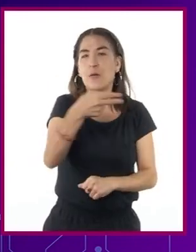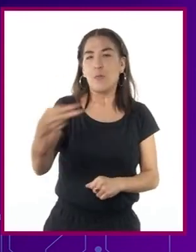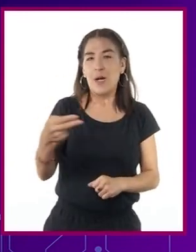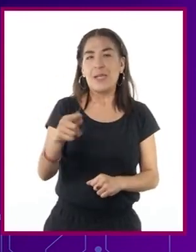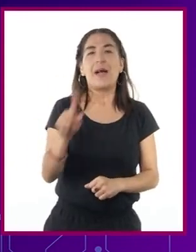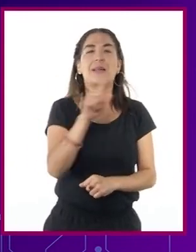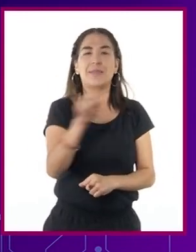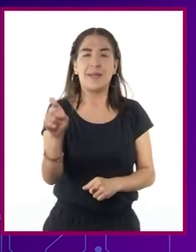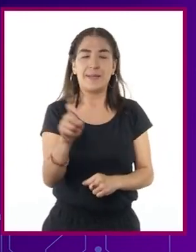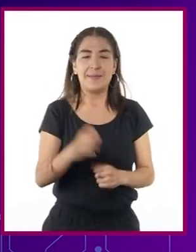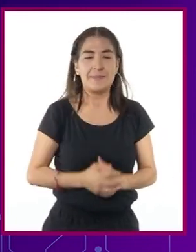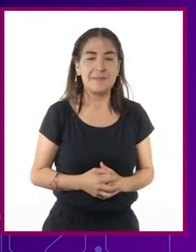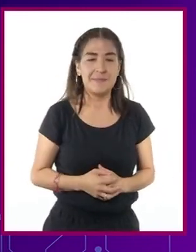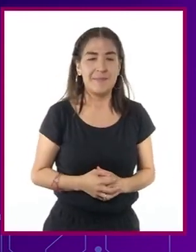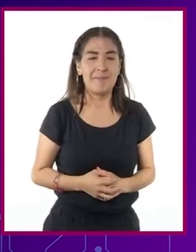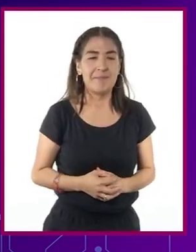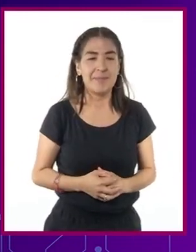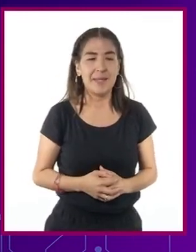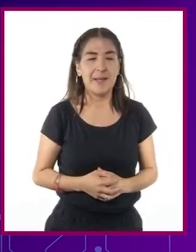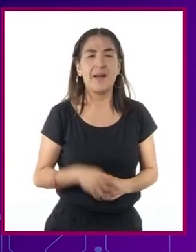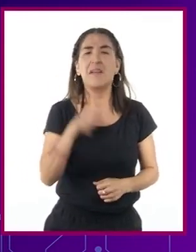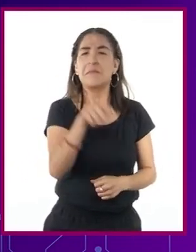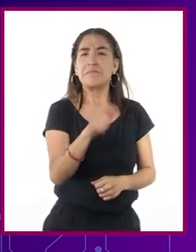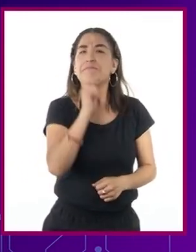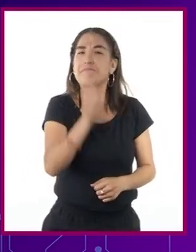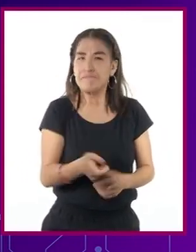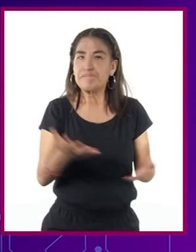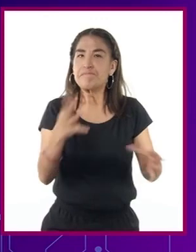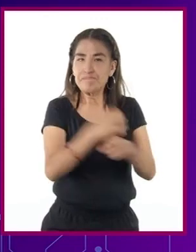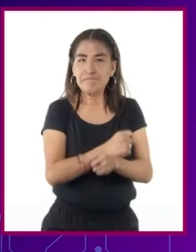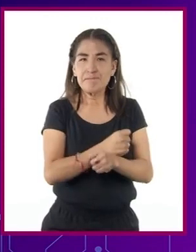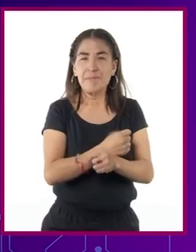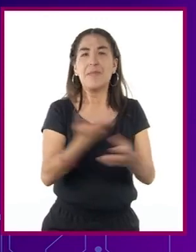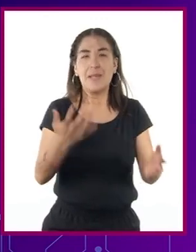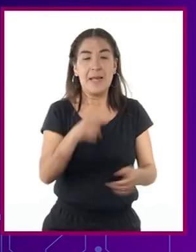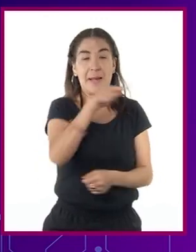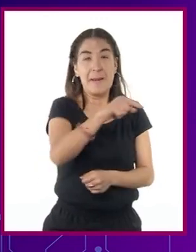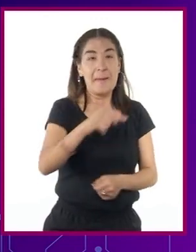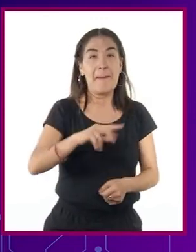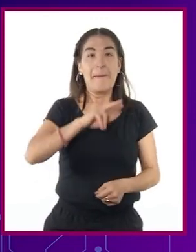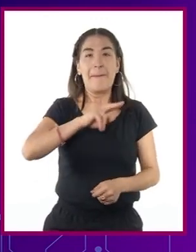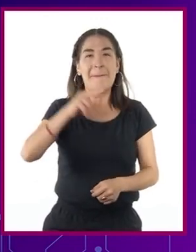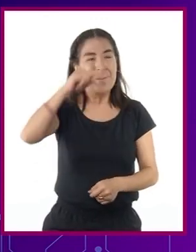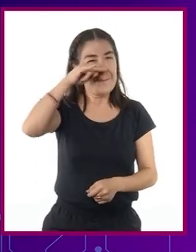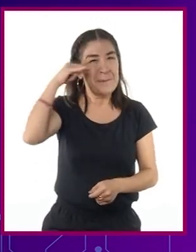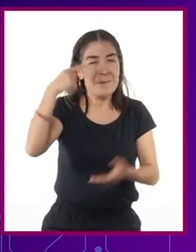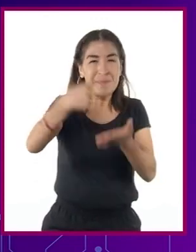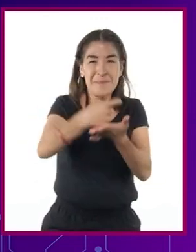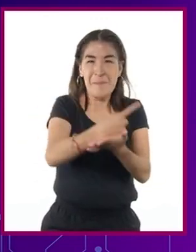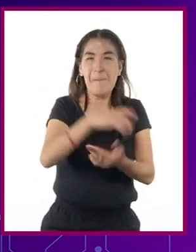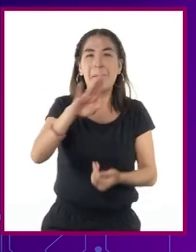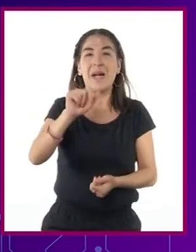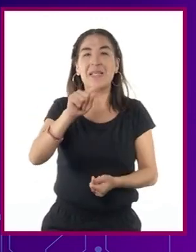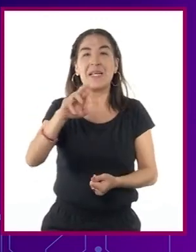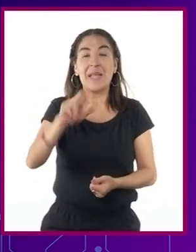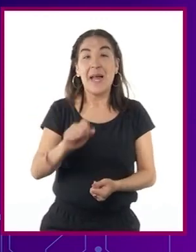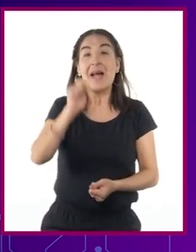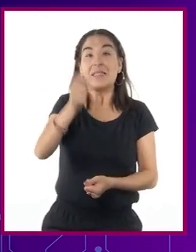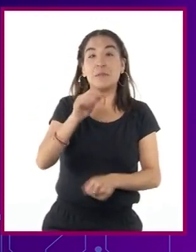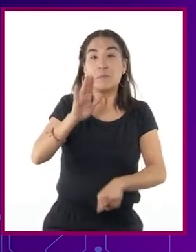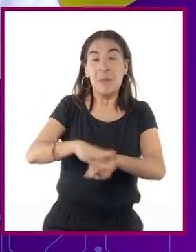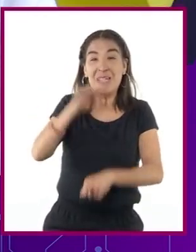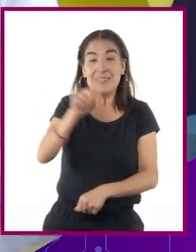igual a 100. Lo que significa que en promedio la bacteria es 100 veces más grande que el